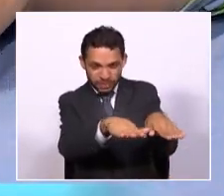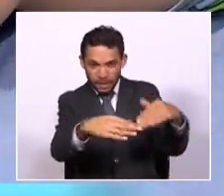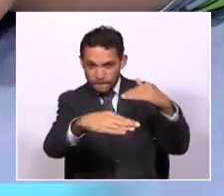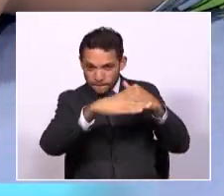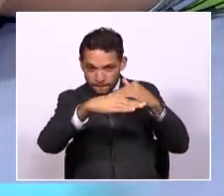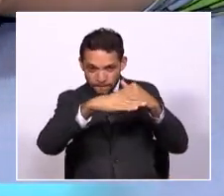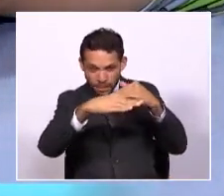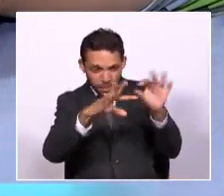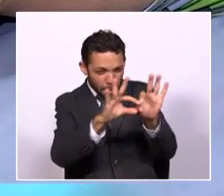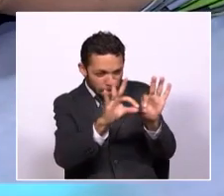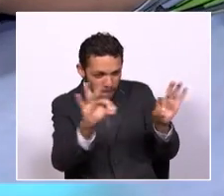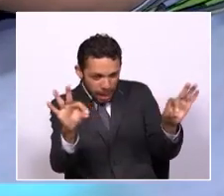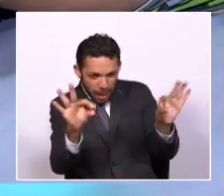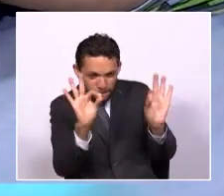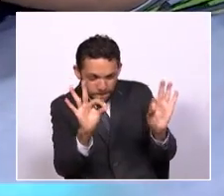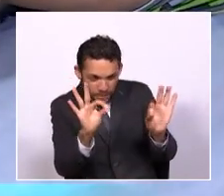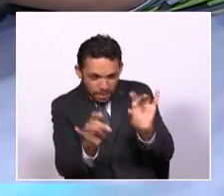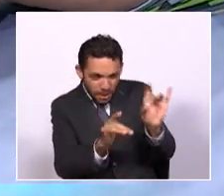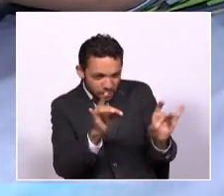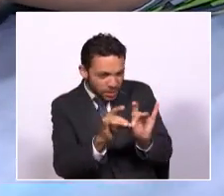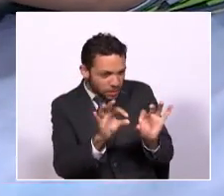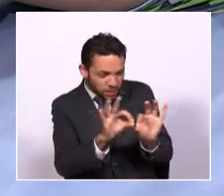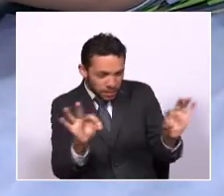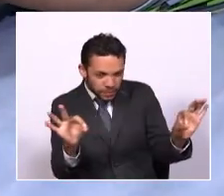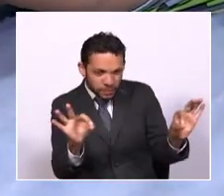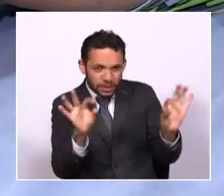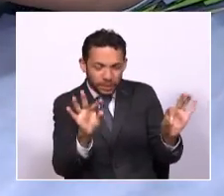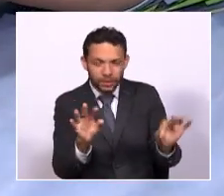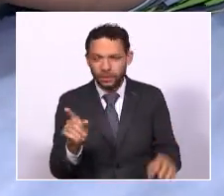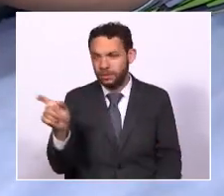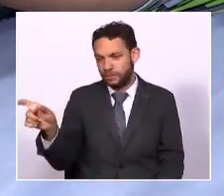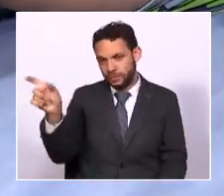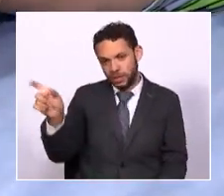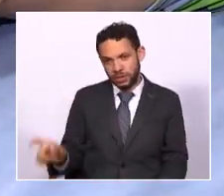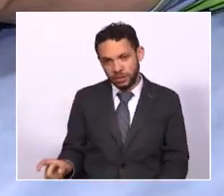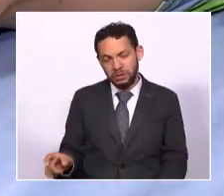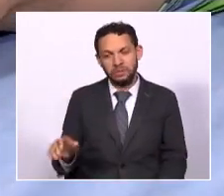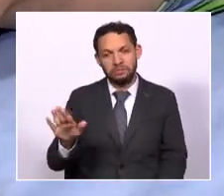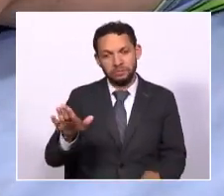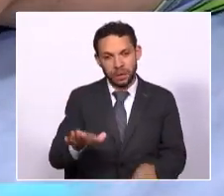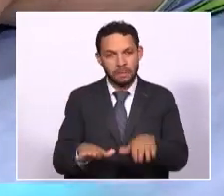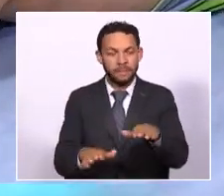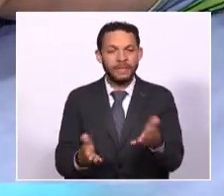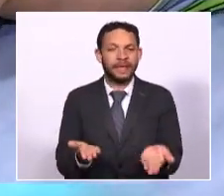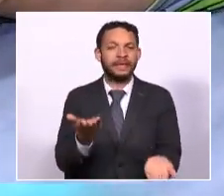ningún tipo de acortamiento, como es en el caso de José, que tiene una estructura de miembros inferiores equilibrada.